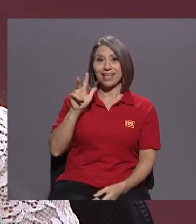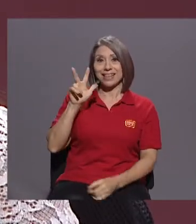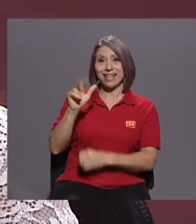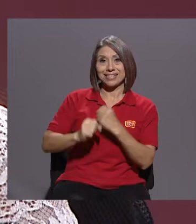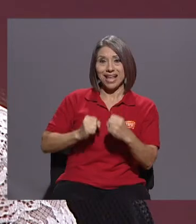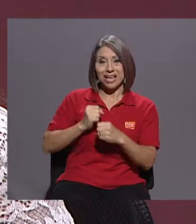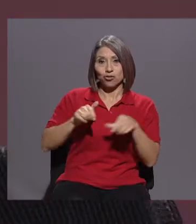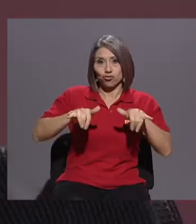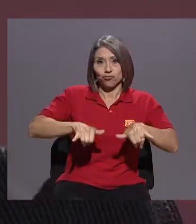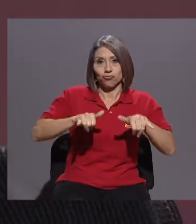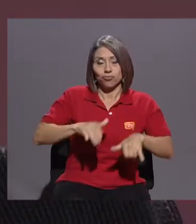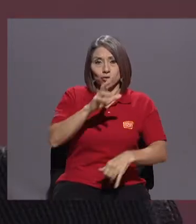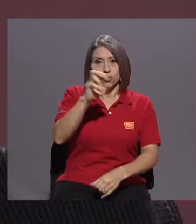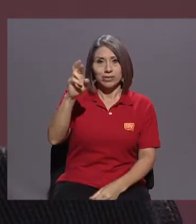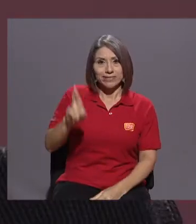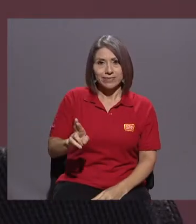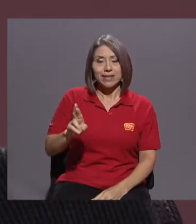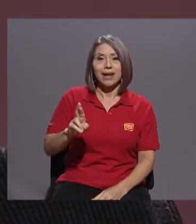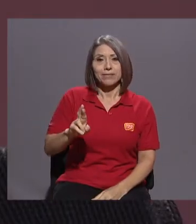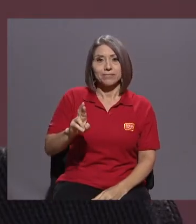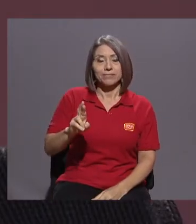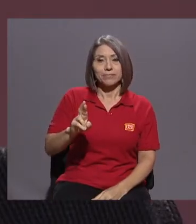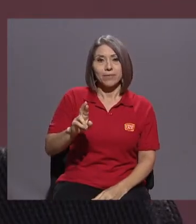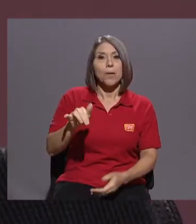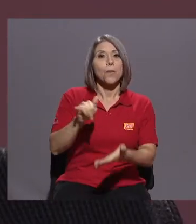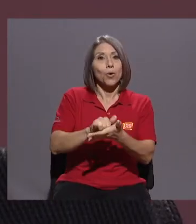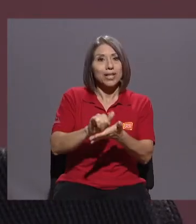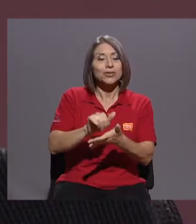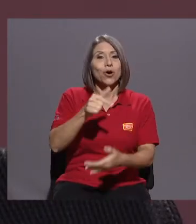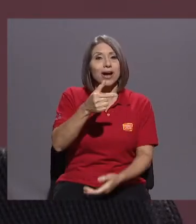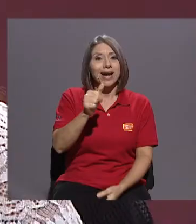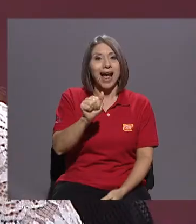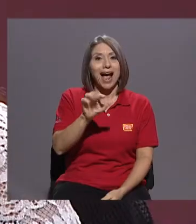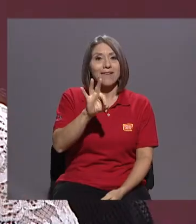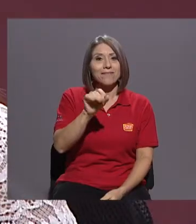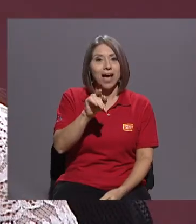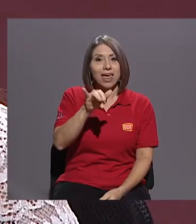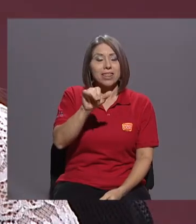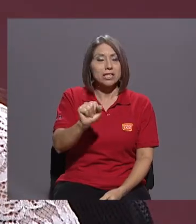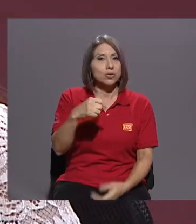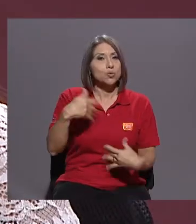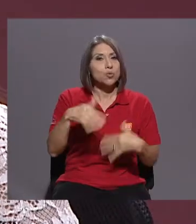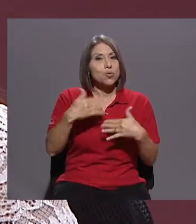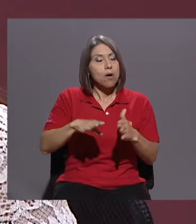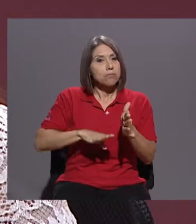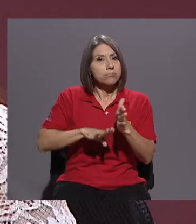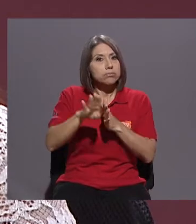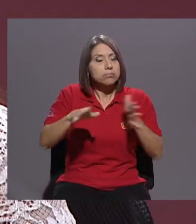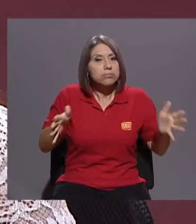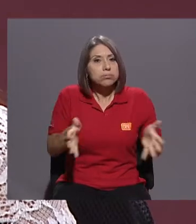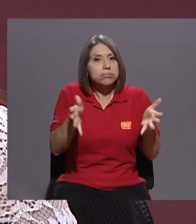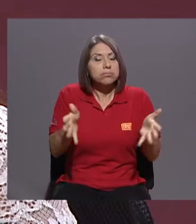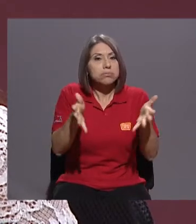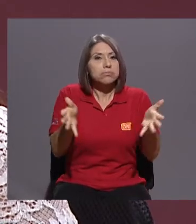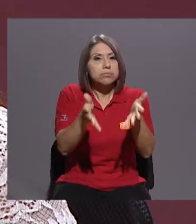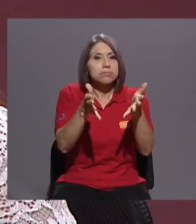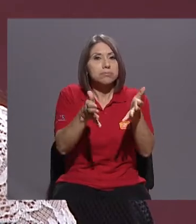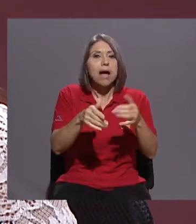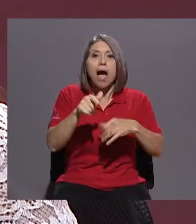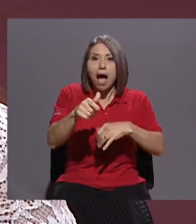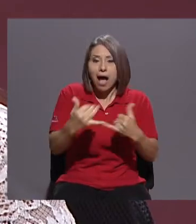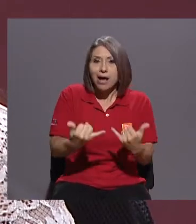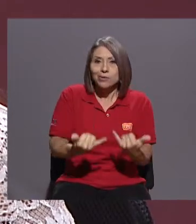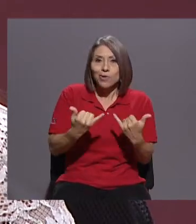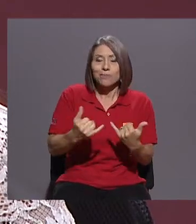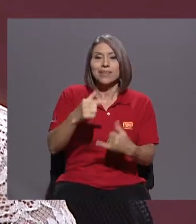mencionaba Patricia Fue en Costa Rica Y por eso Gafadis tuvo un gran impulso Una gran formación